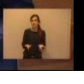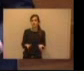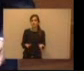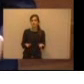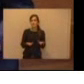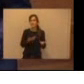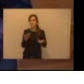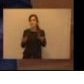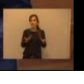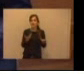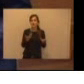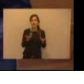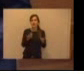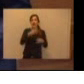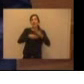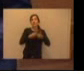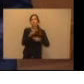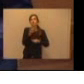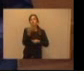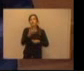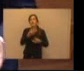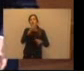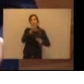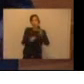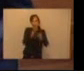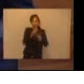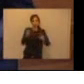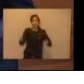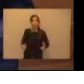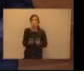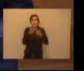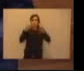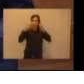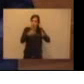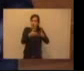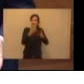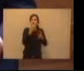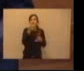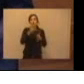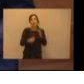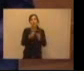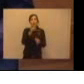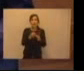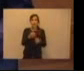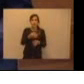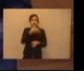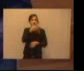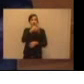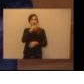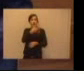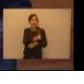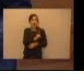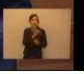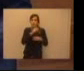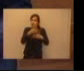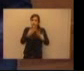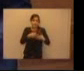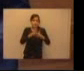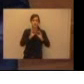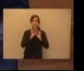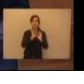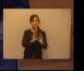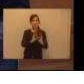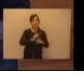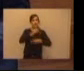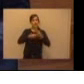el juzgado, en ese caso, actúe, y si se abre juicio oral, así funcionan las cosas. Y así se están haciendo. Por